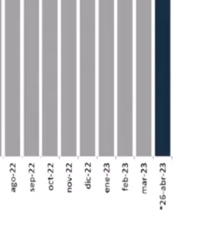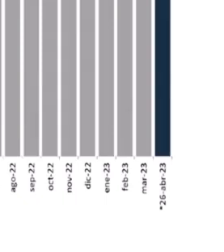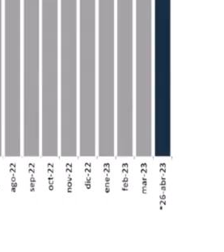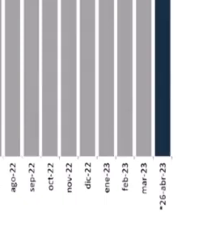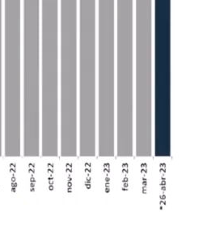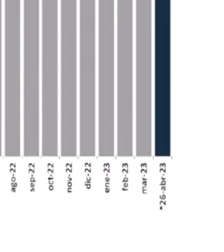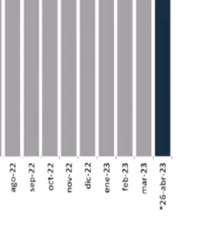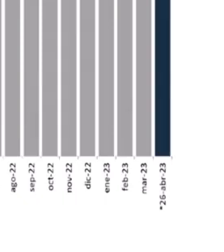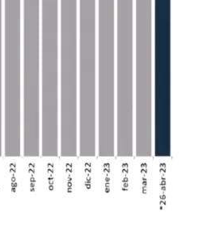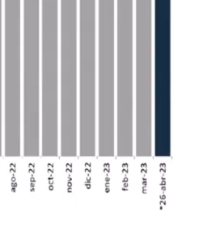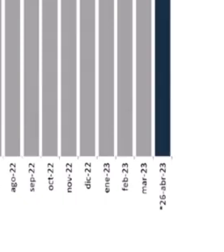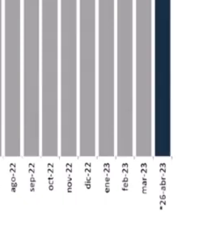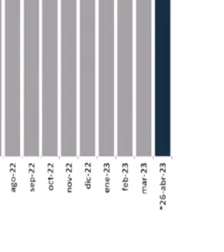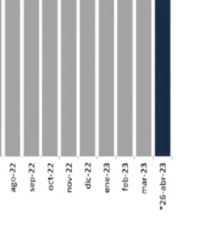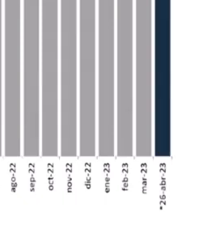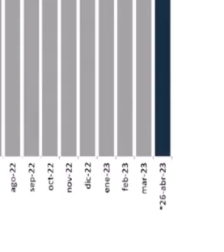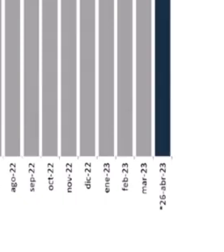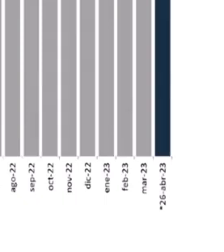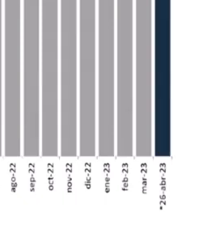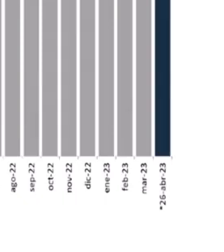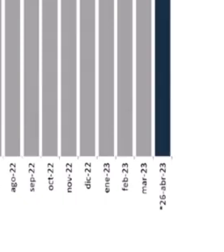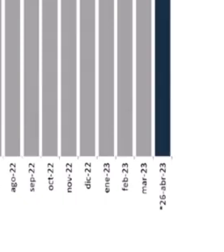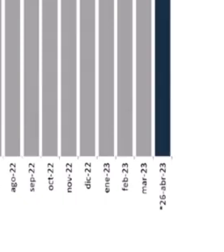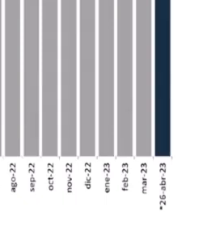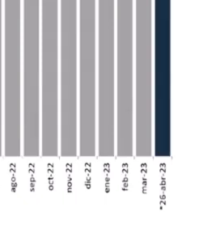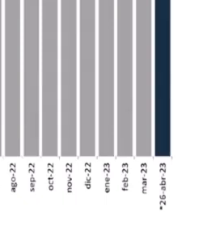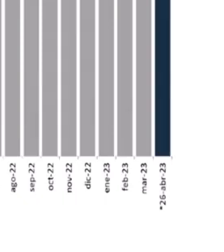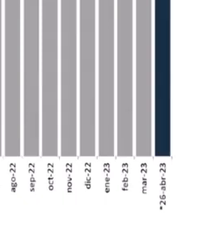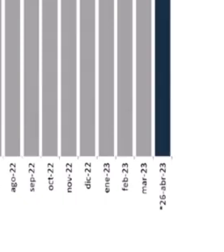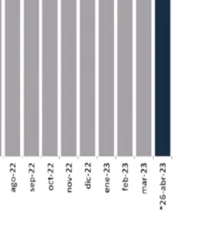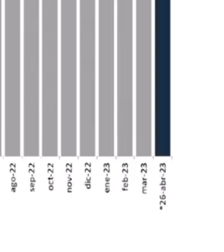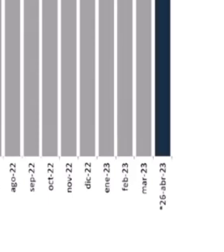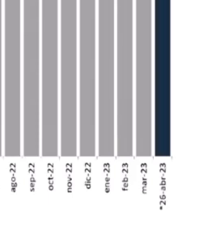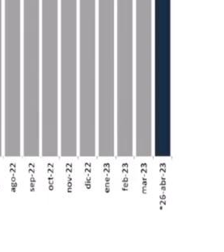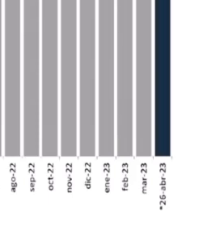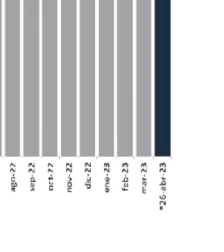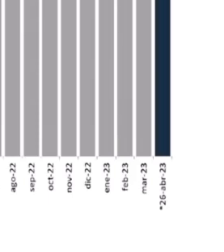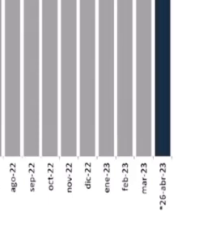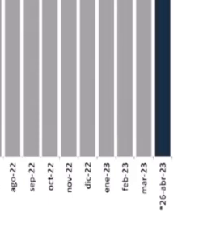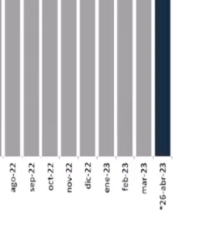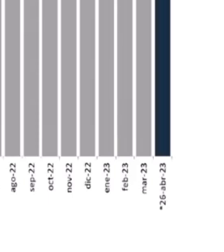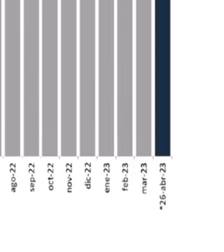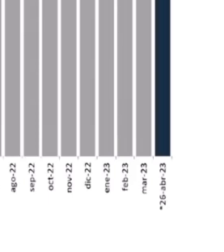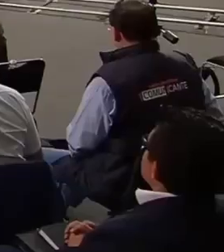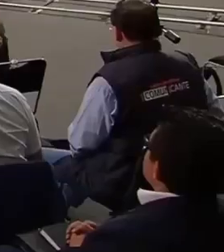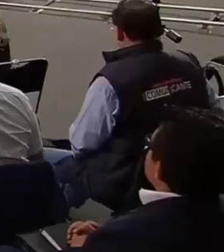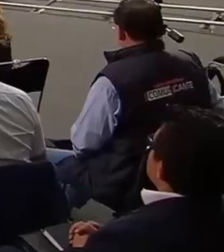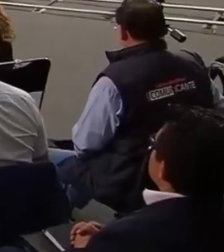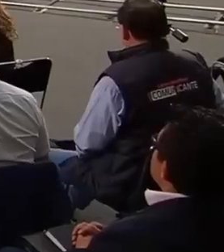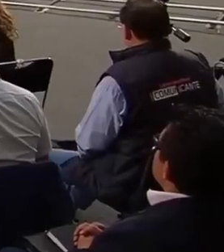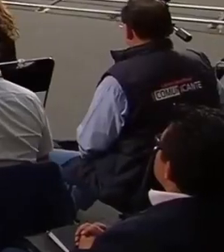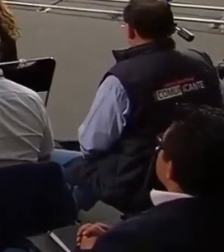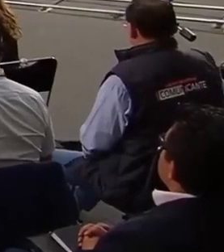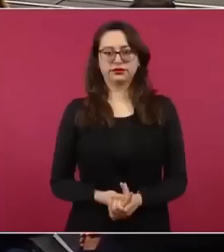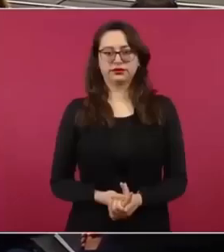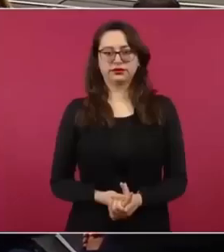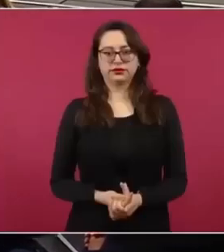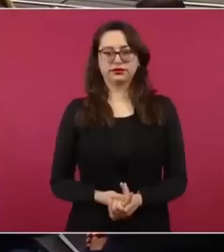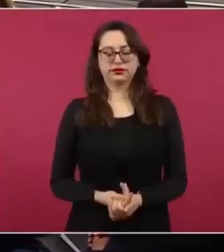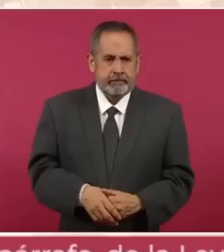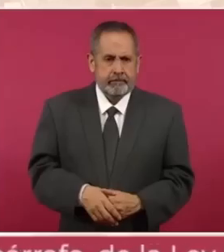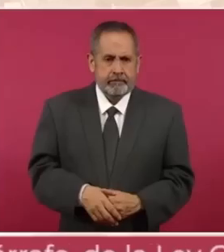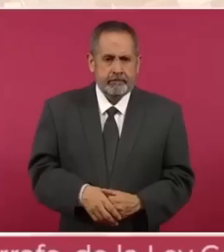siguen invirtiendo en México. En fin, tenemos pendientes.